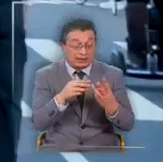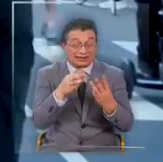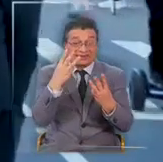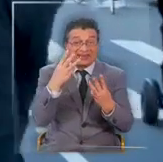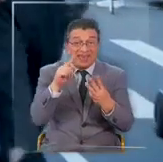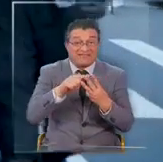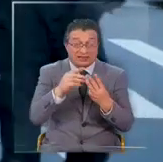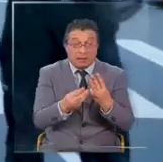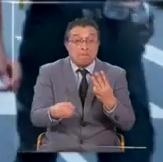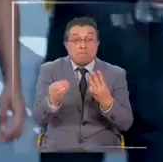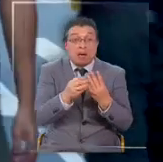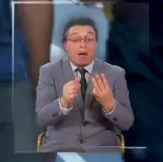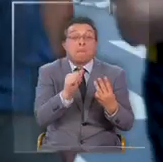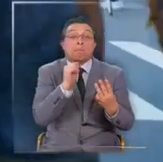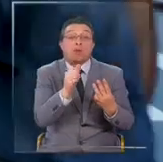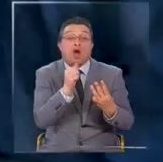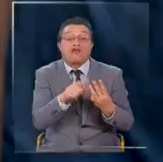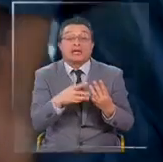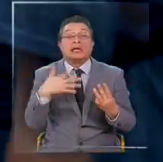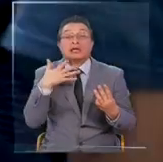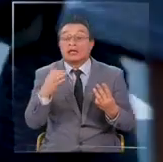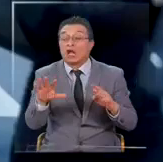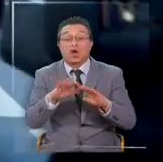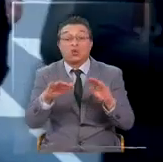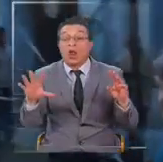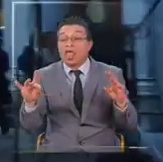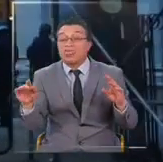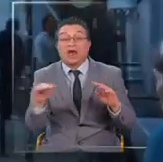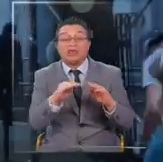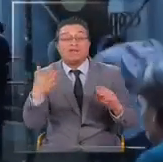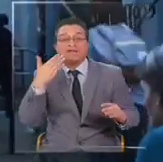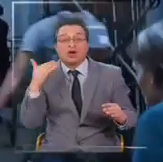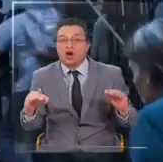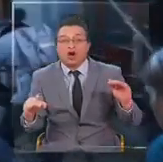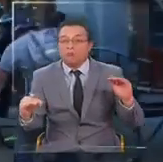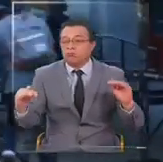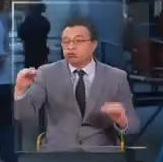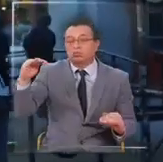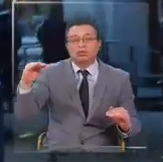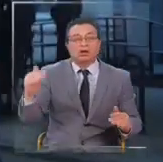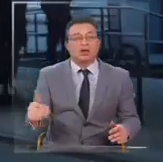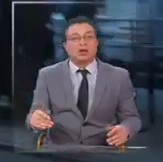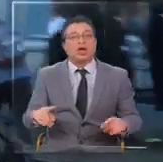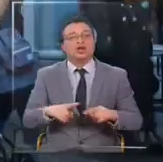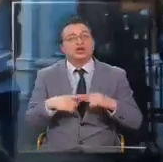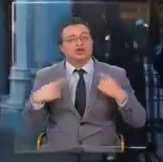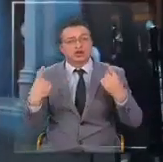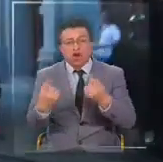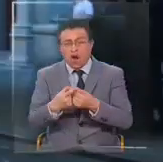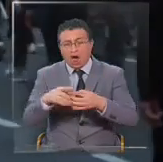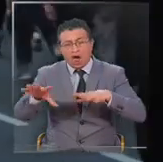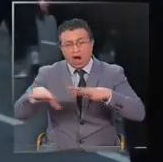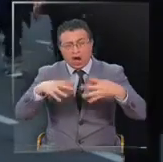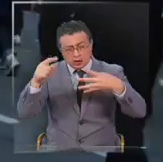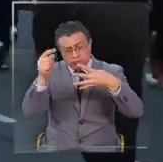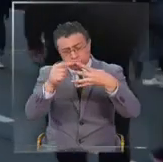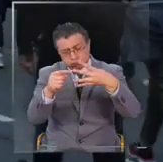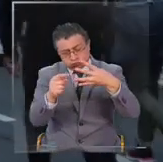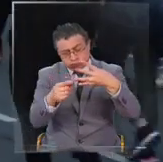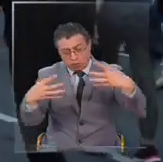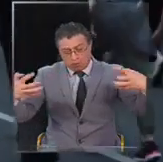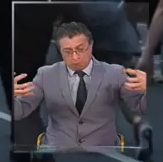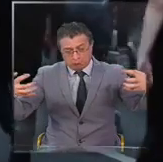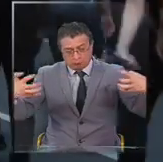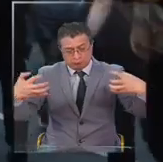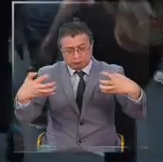probabilidades de vivir en la pobreza que un niño de igual edad de raza blanca. Todos estos elementos se juntan y se transforman en una verdadera bomba